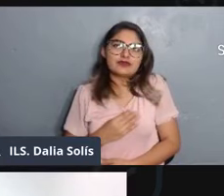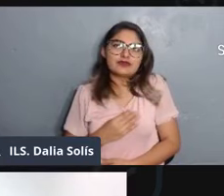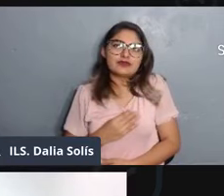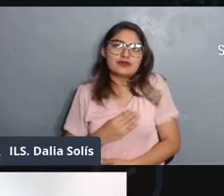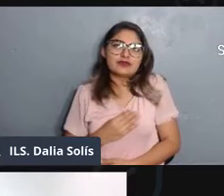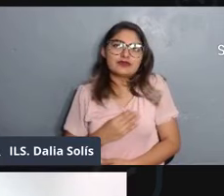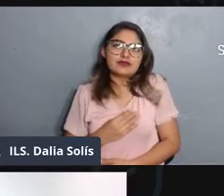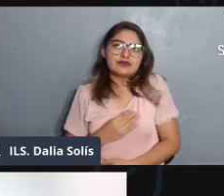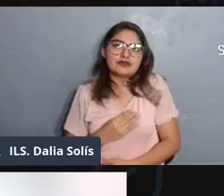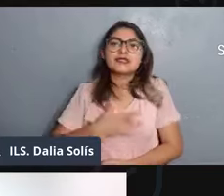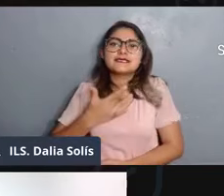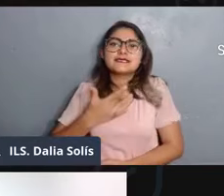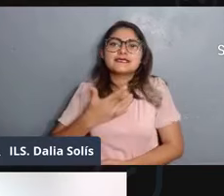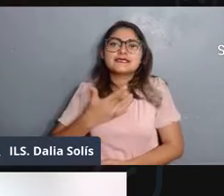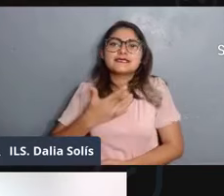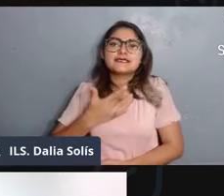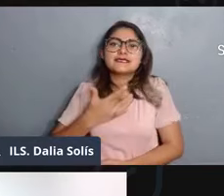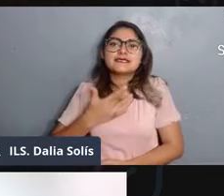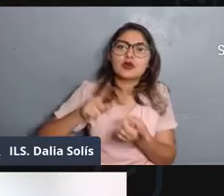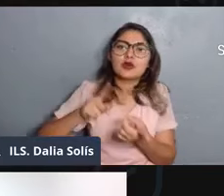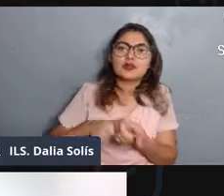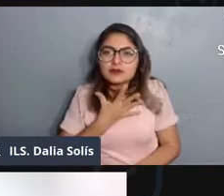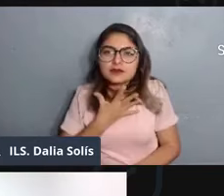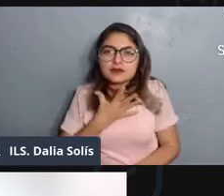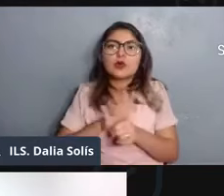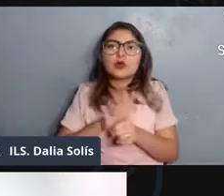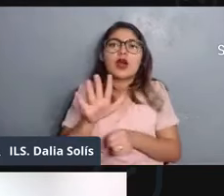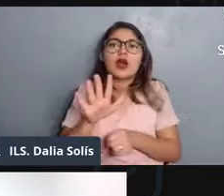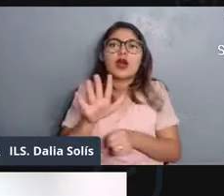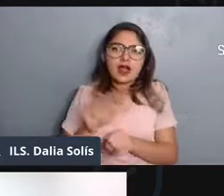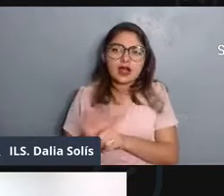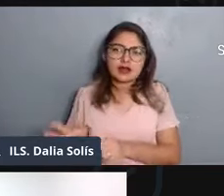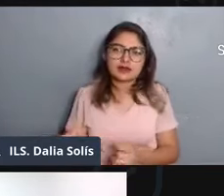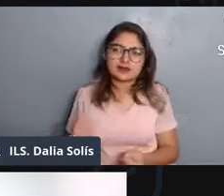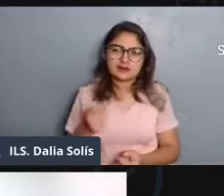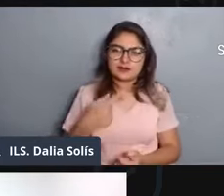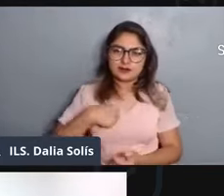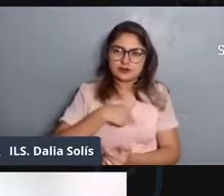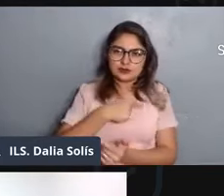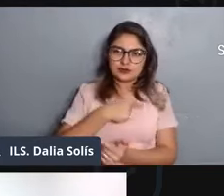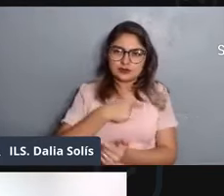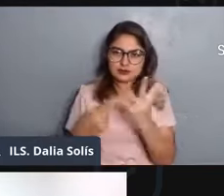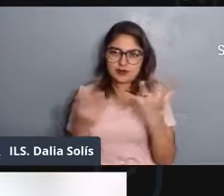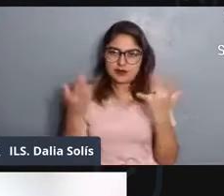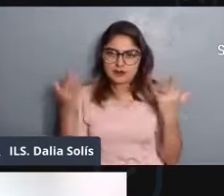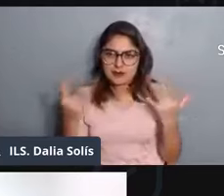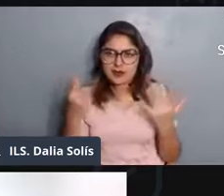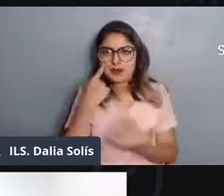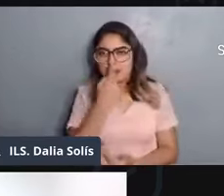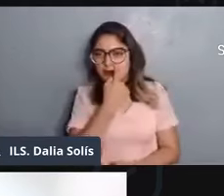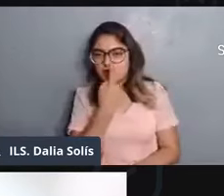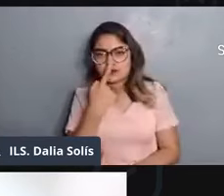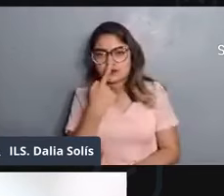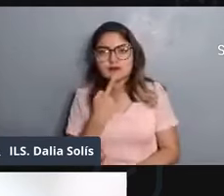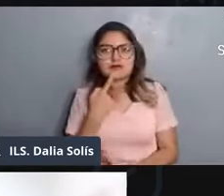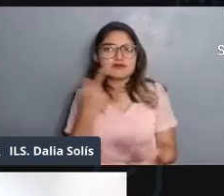sentidos. Y eso es lo que tenemos que saber. Mi placer es mi